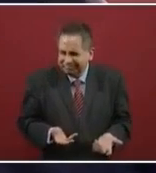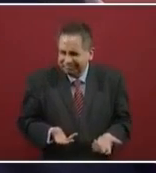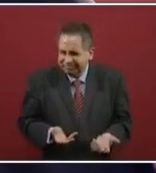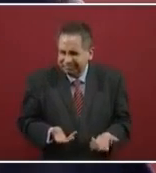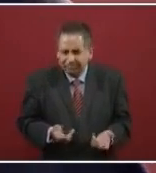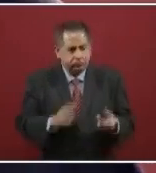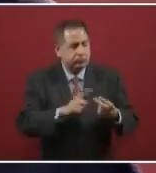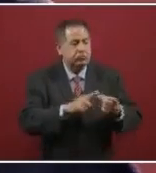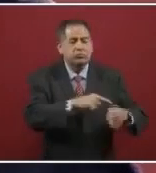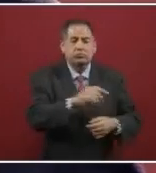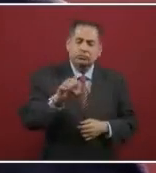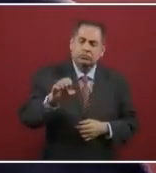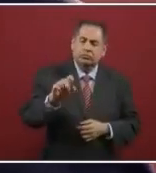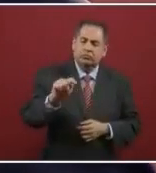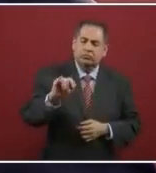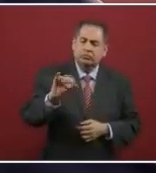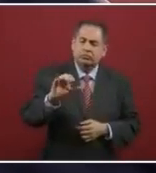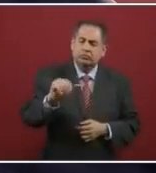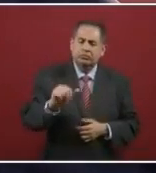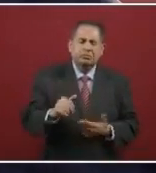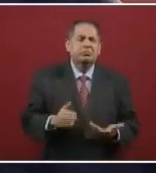¿Dónde está la ética?